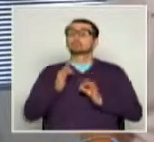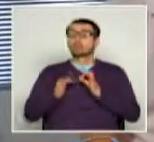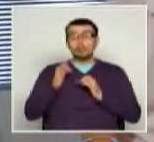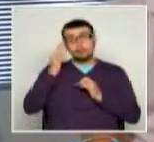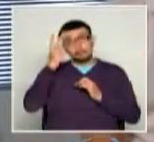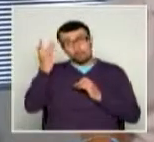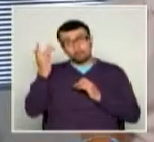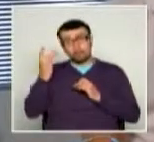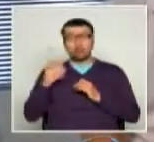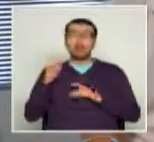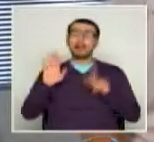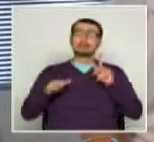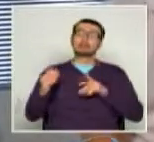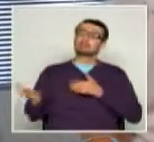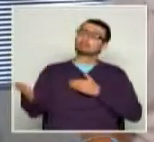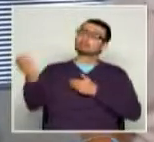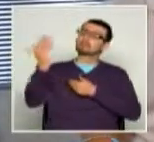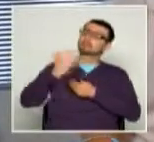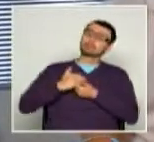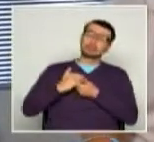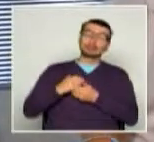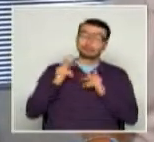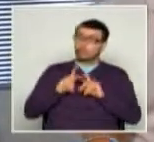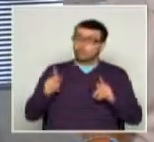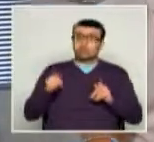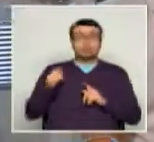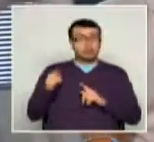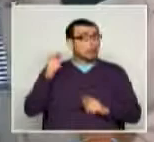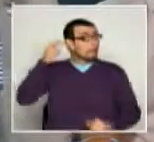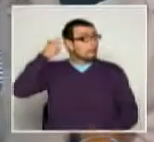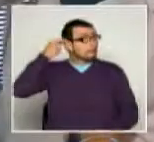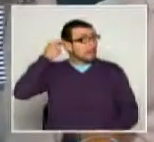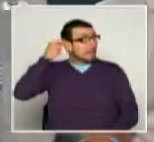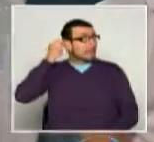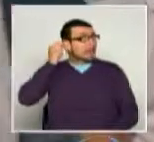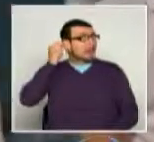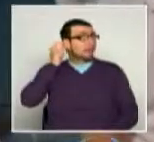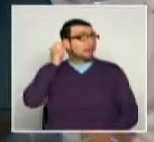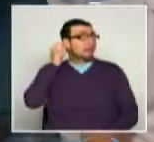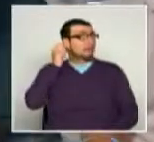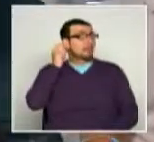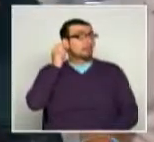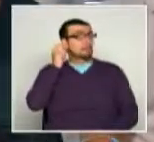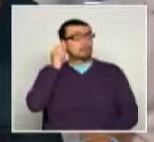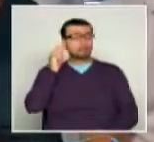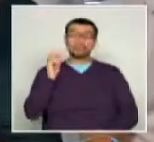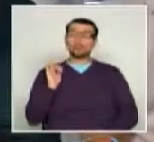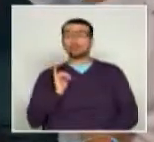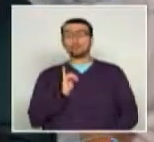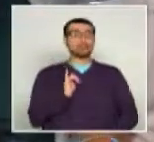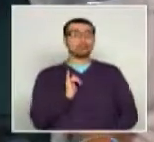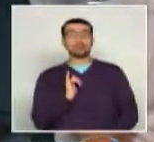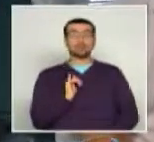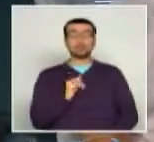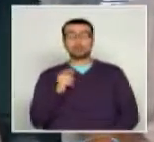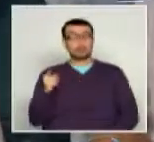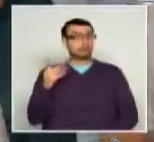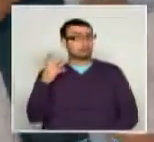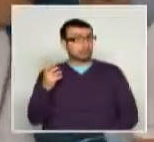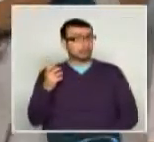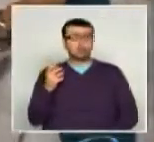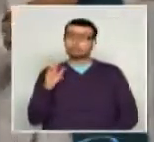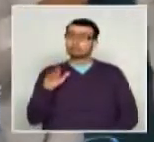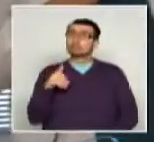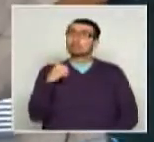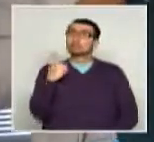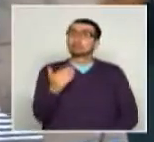hemos tenido en el consultorio pacientes que se han hecho tratamientos a nivel auricular y presentan